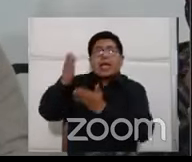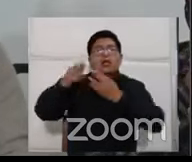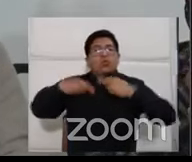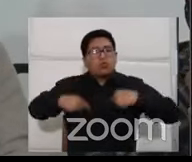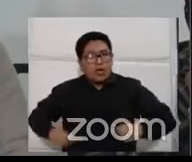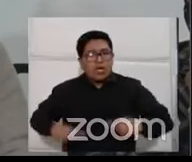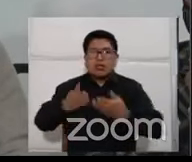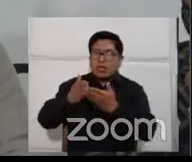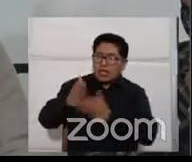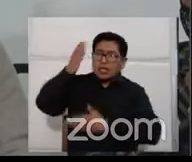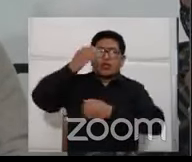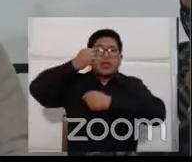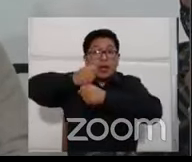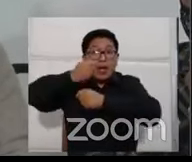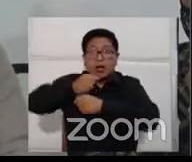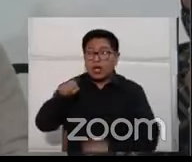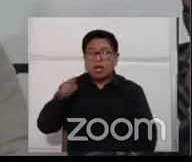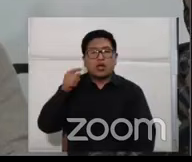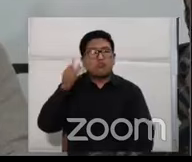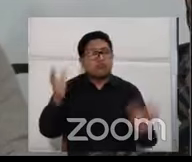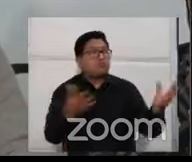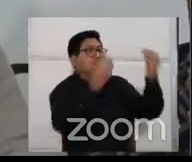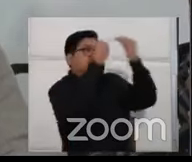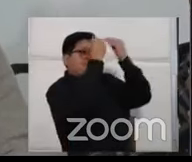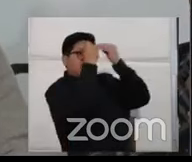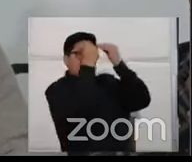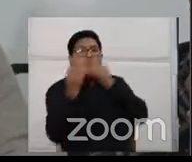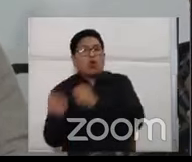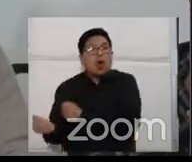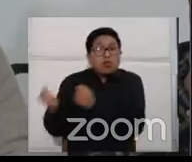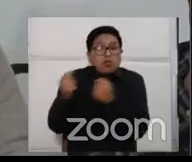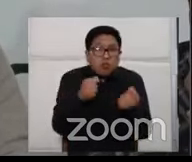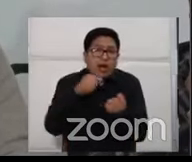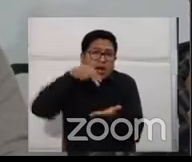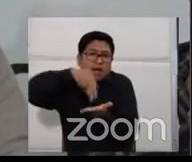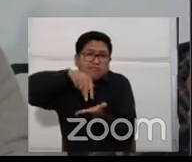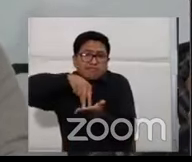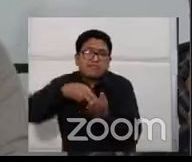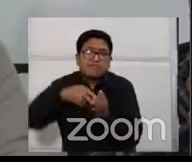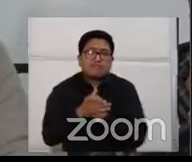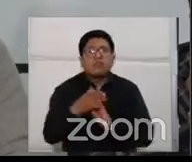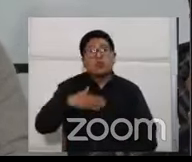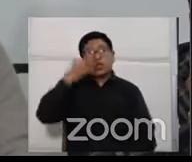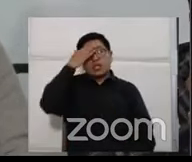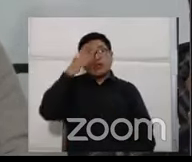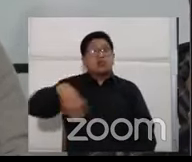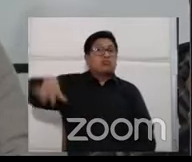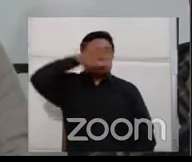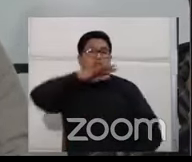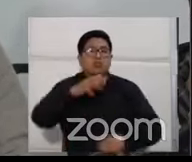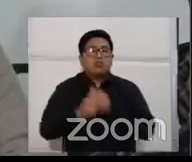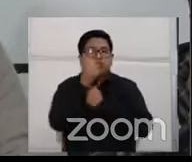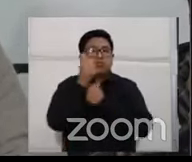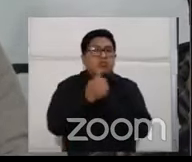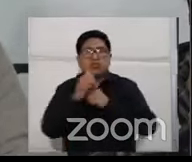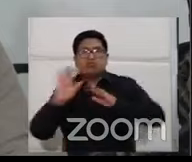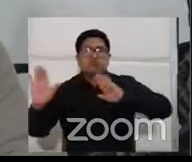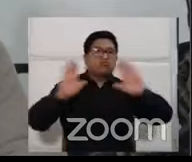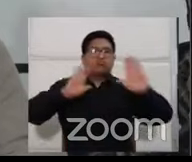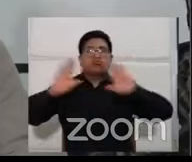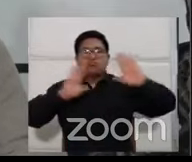yo creo que podemos salir más empoderados y salir a la sociedad sin ningún riesgo de explotación laboral porque ya vamos a saber nuestros derechos como